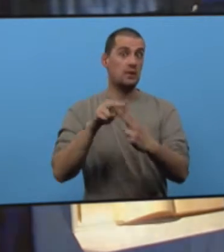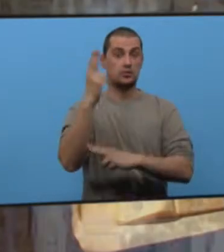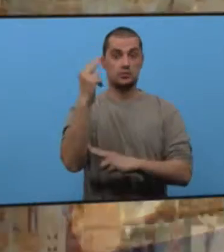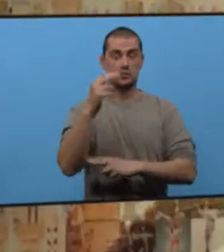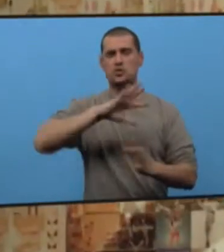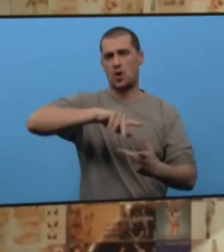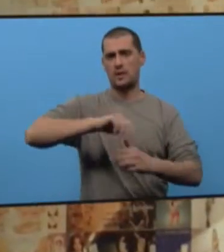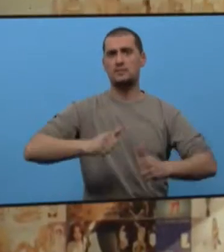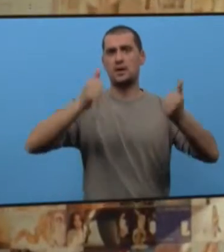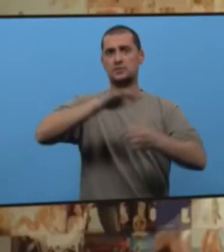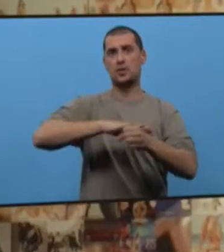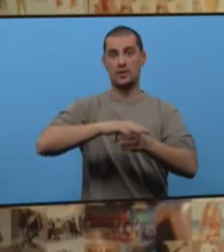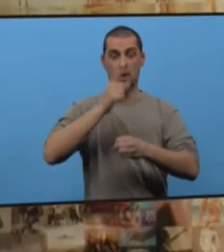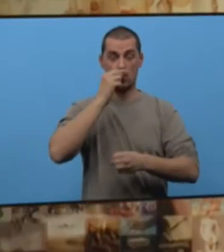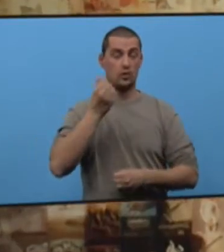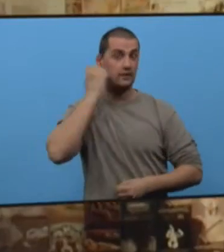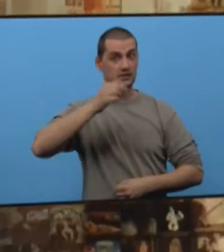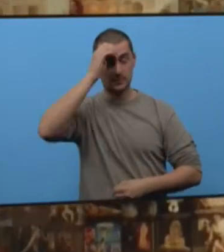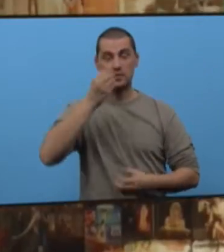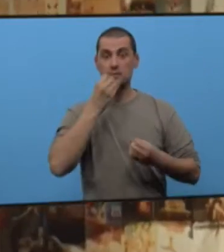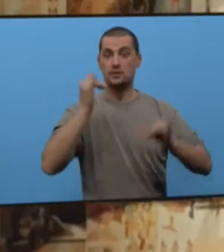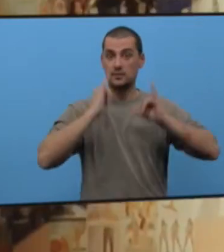novas da provincia. Boa fin de semana, unha aperta.